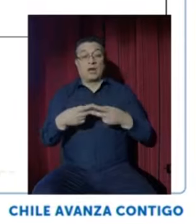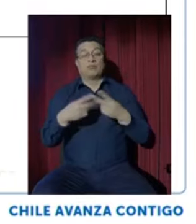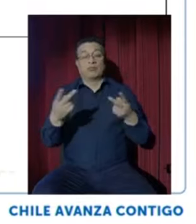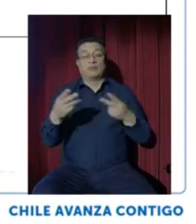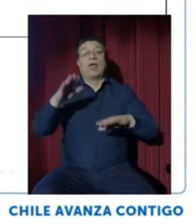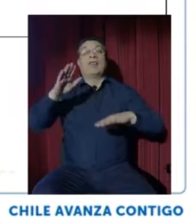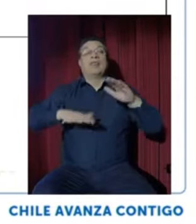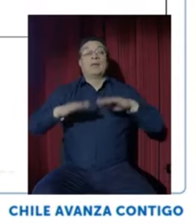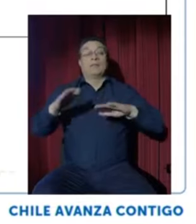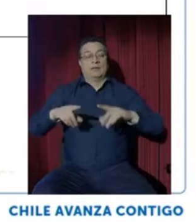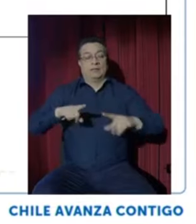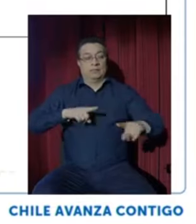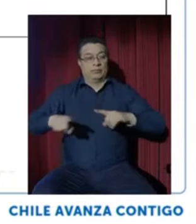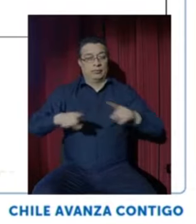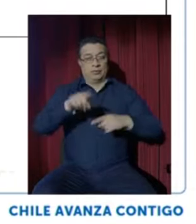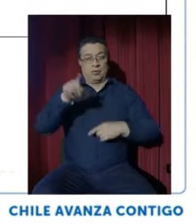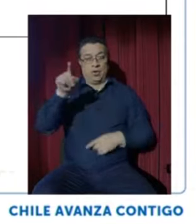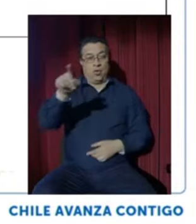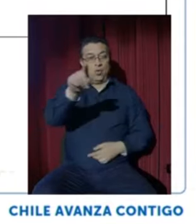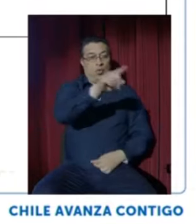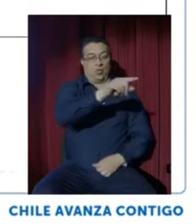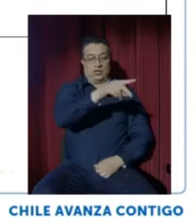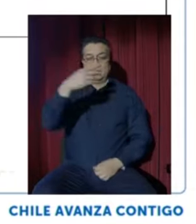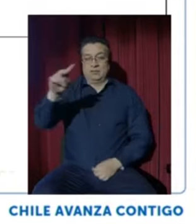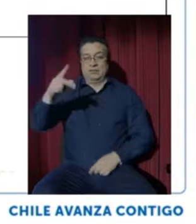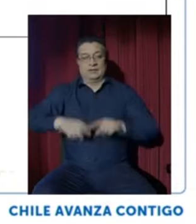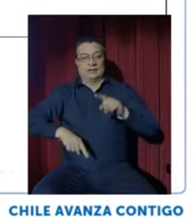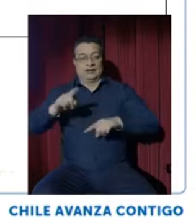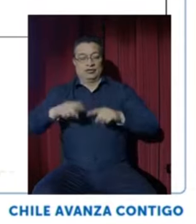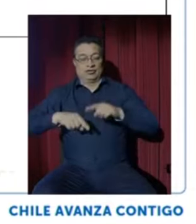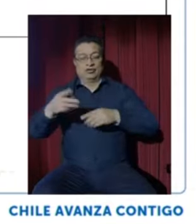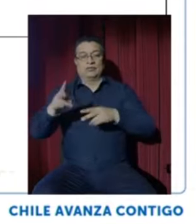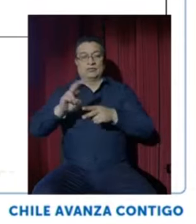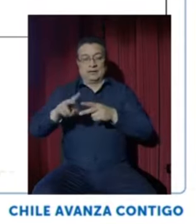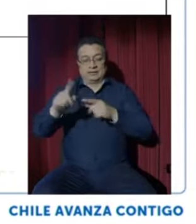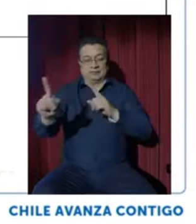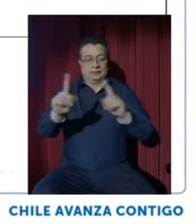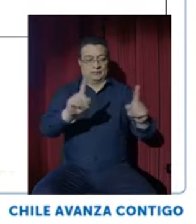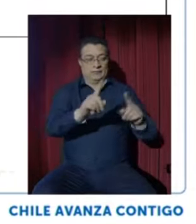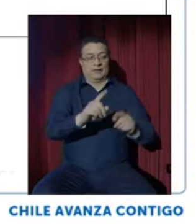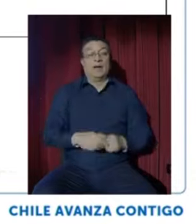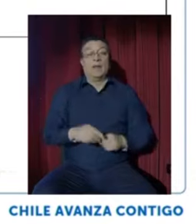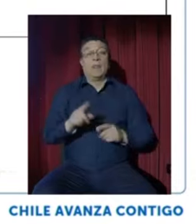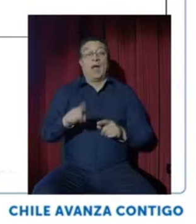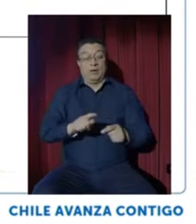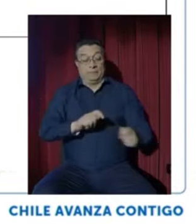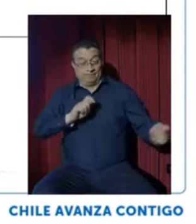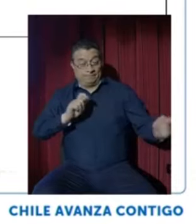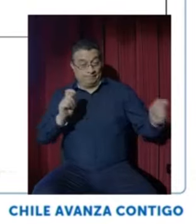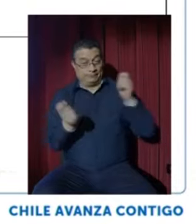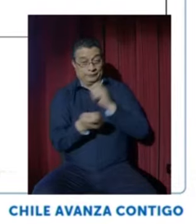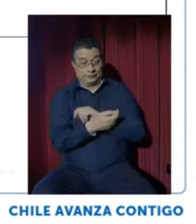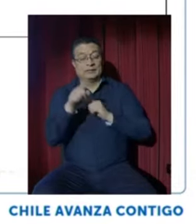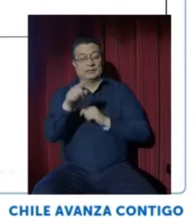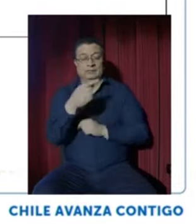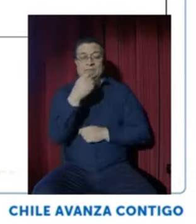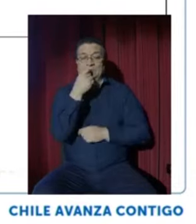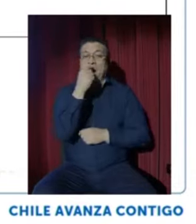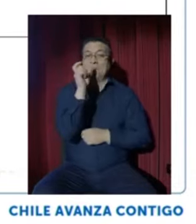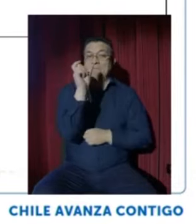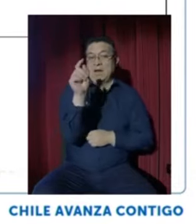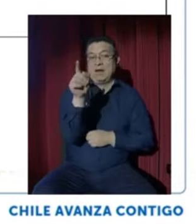directamente de la gestión que hacen ustedes en el en el territorio hacia la transformación fue el concepto